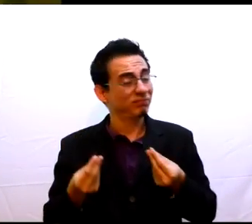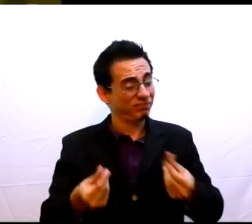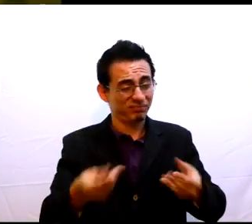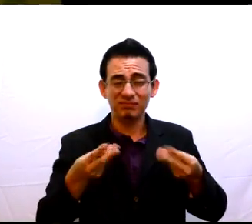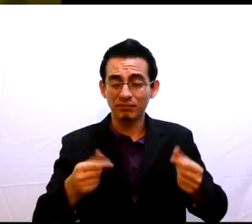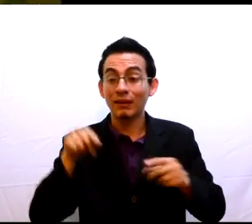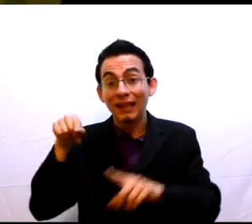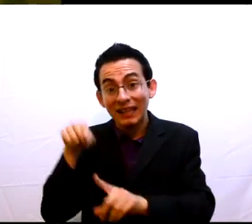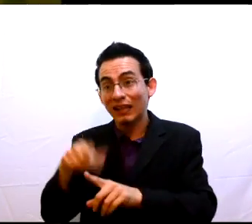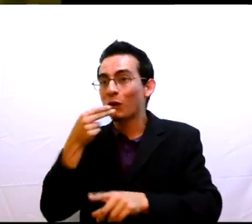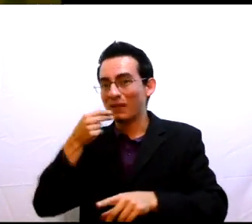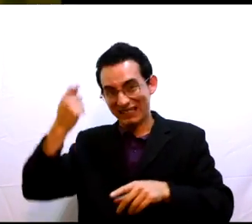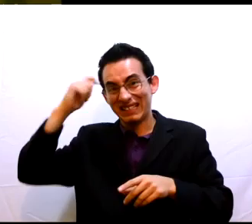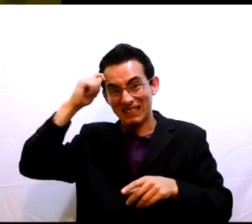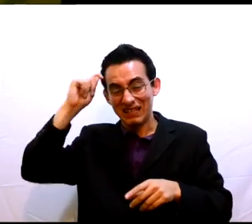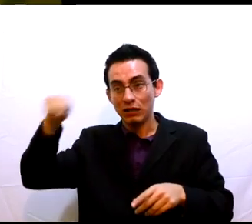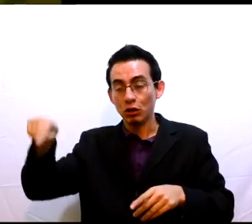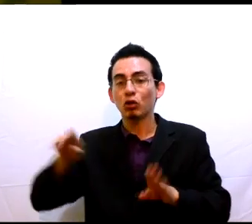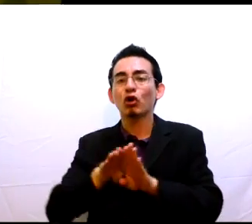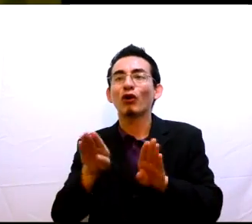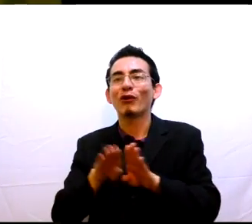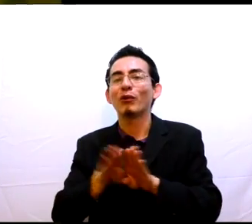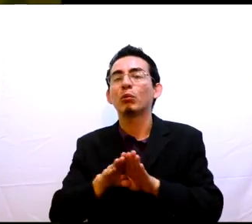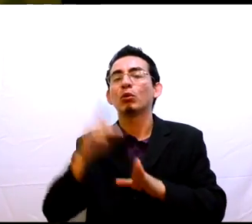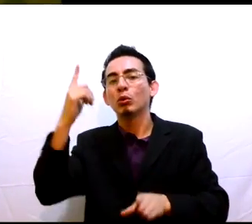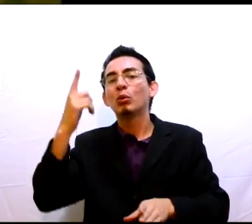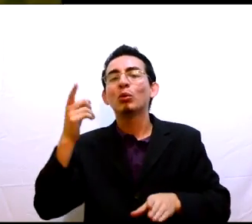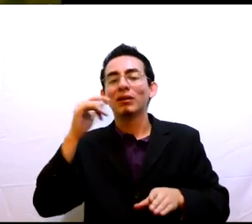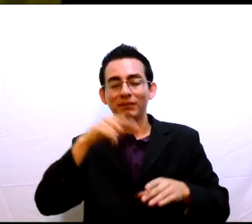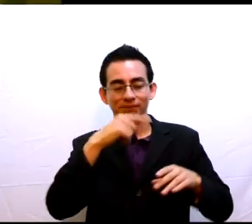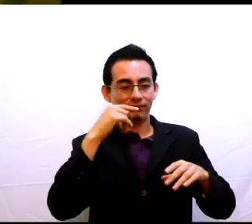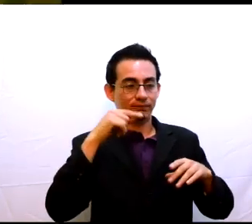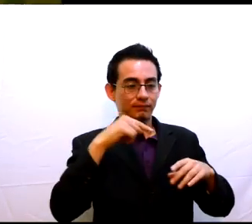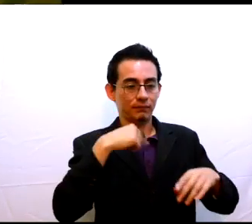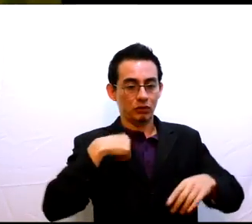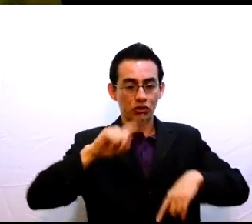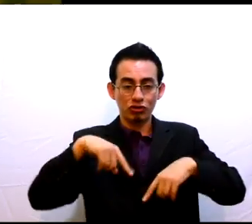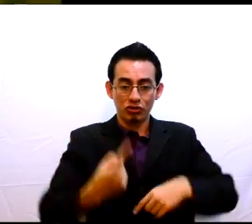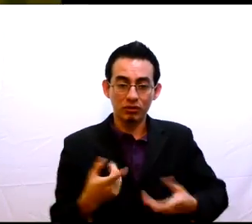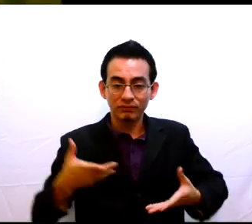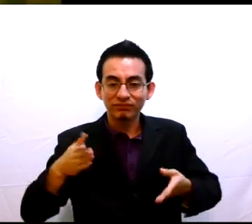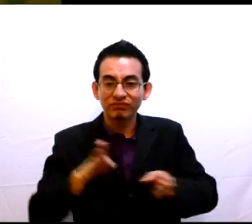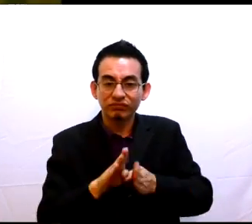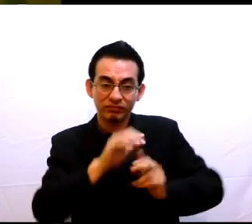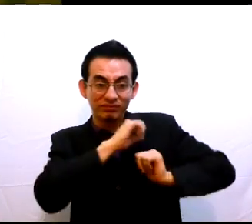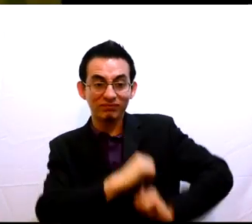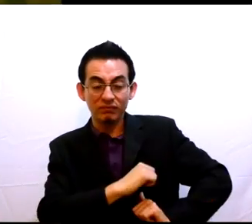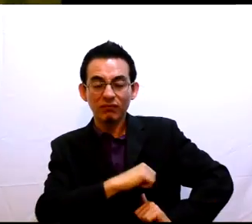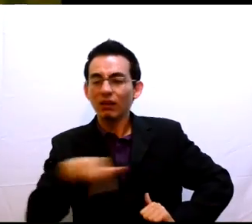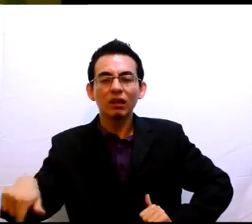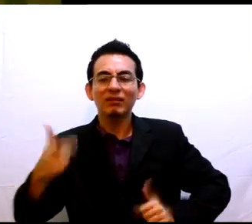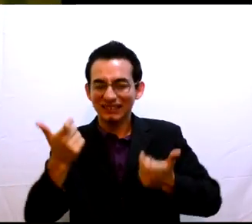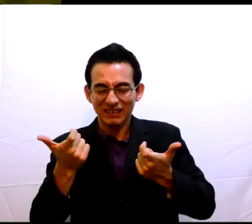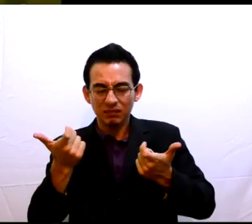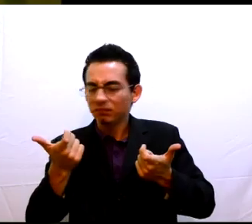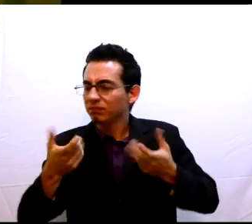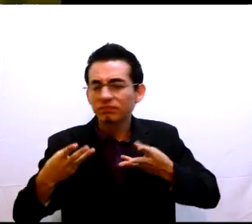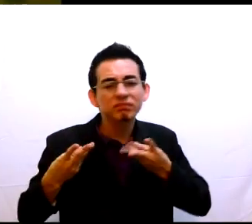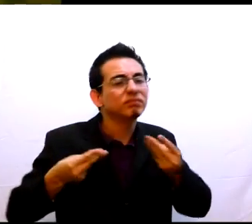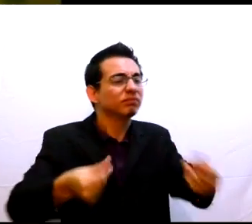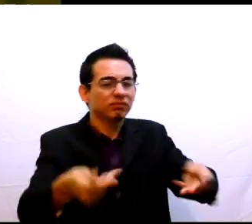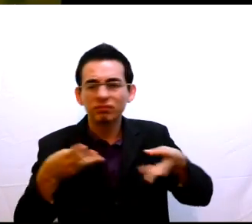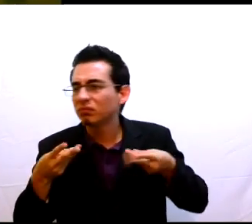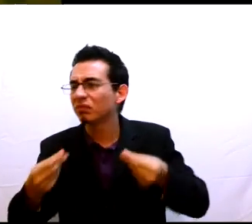despilfarrador desperdiciaba lo que no era suyo no lo